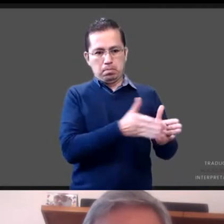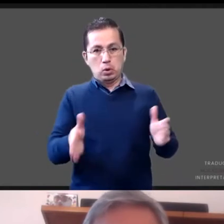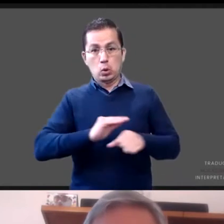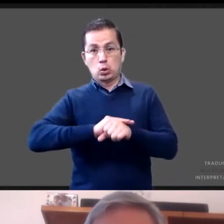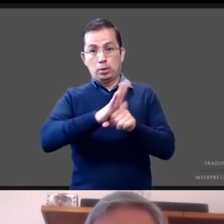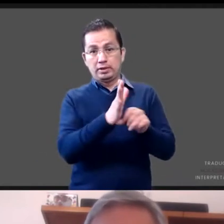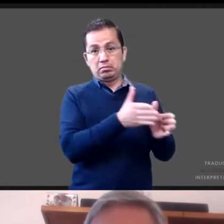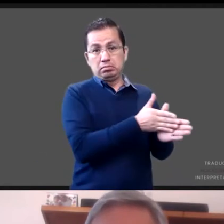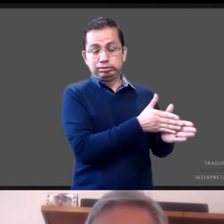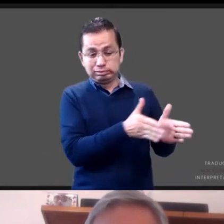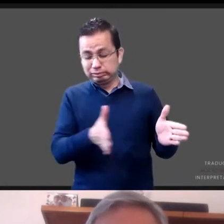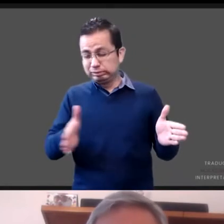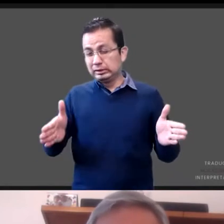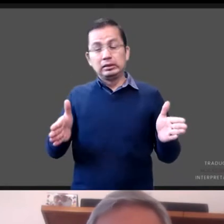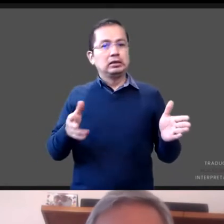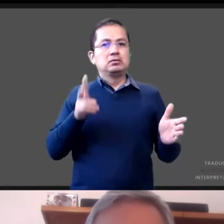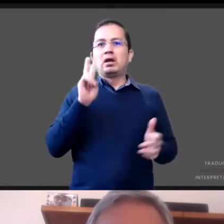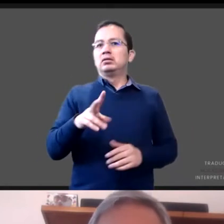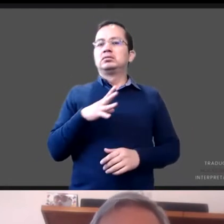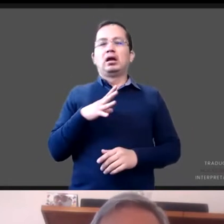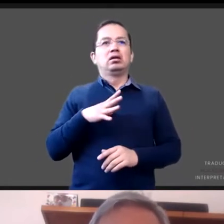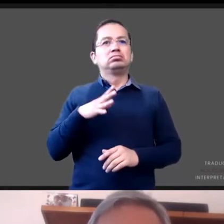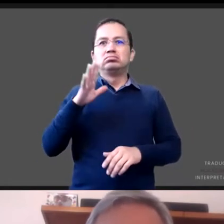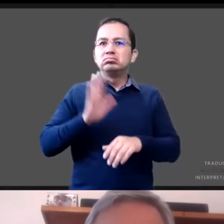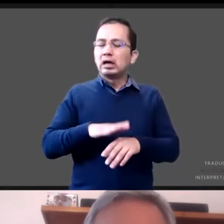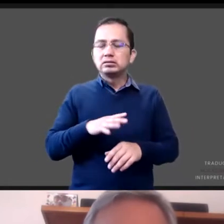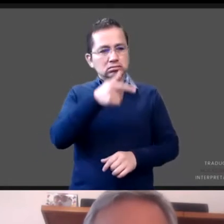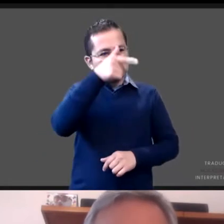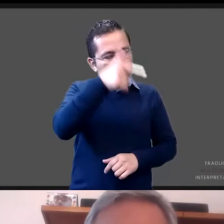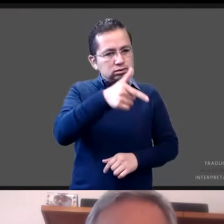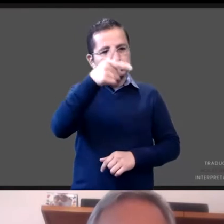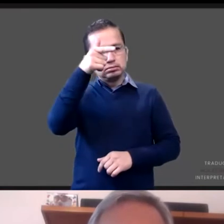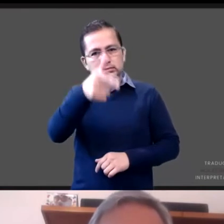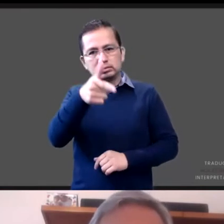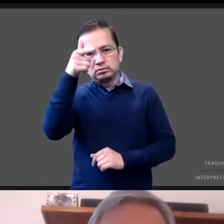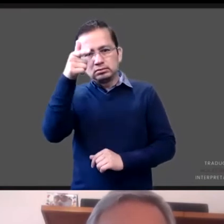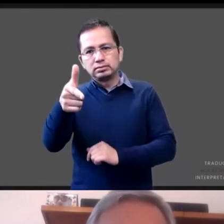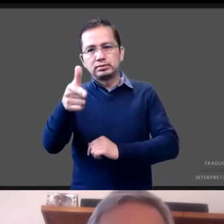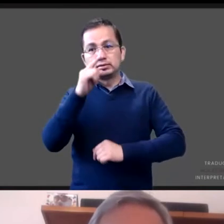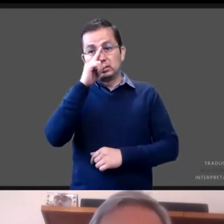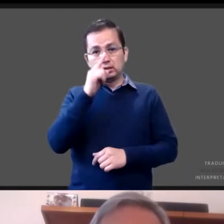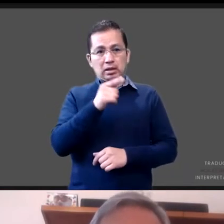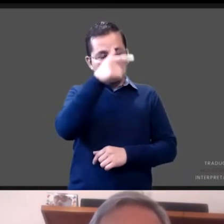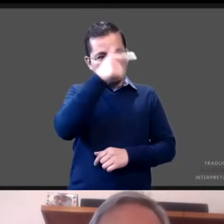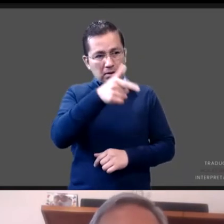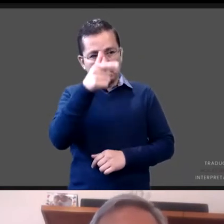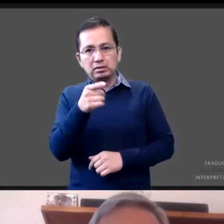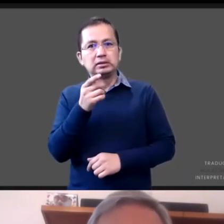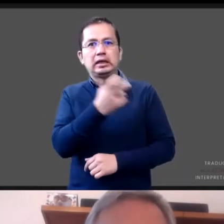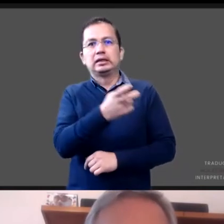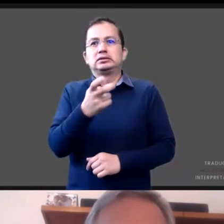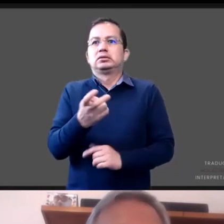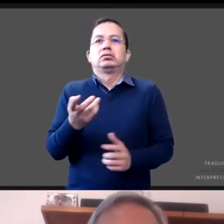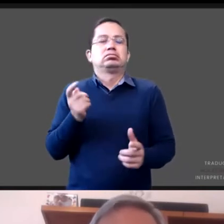lo ha dicho la autoridad educativa repetidas veces, ha desnudado la desigualdad y la